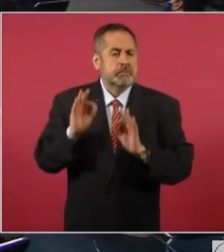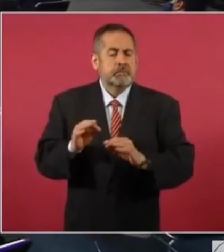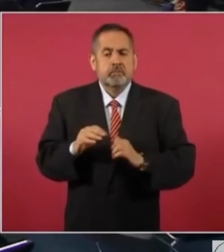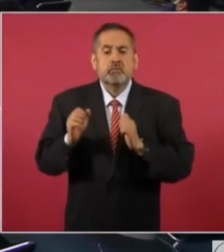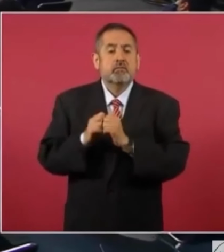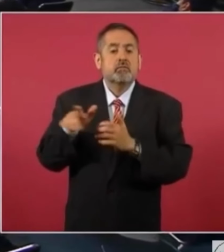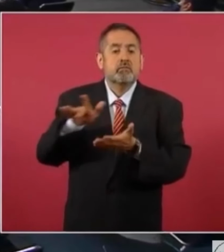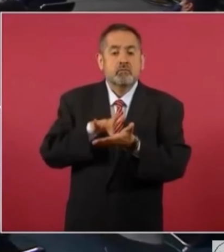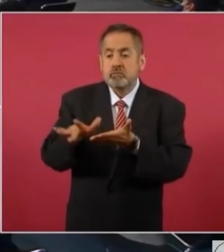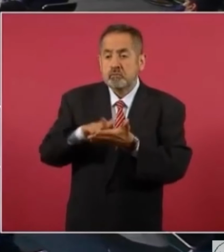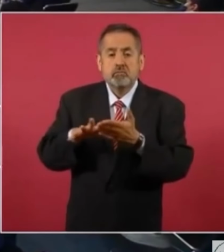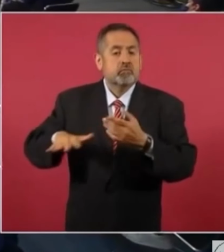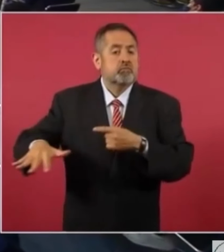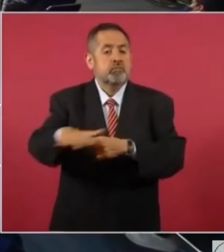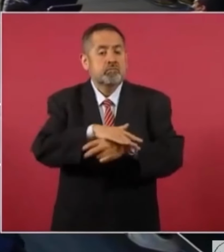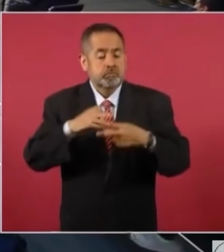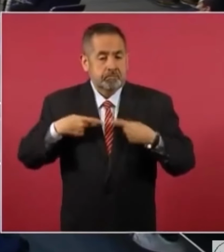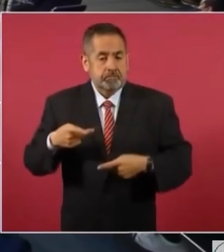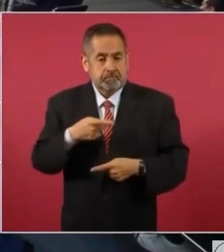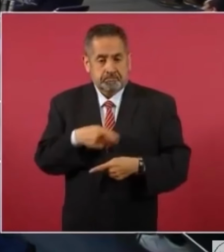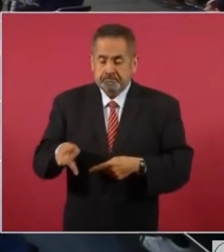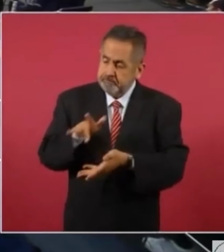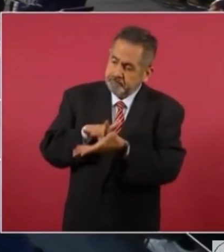con el apoyo de los pobres,